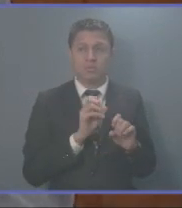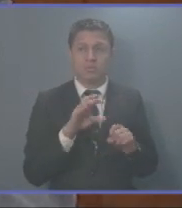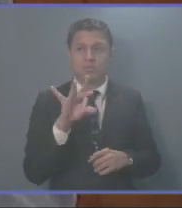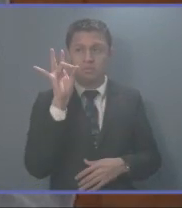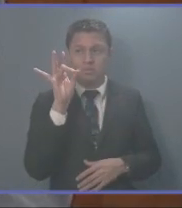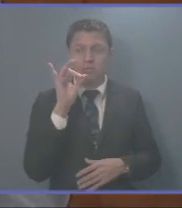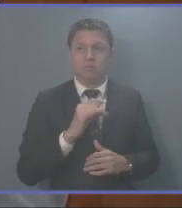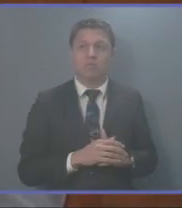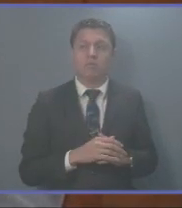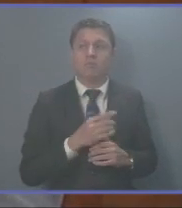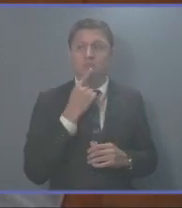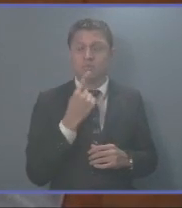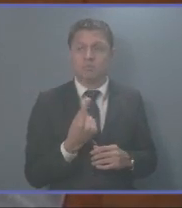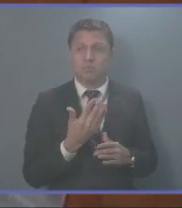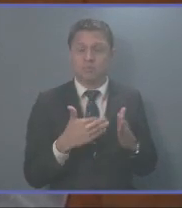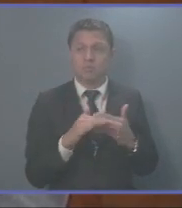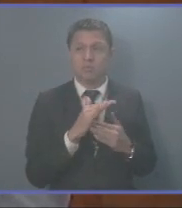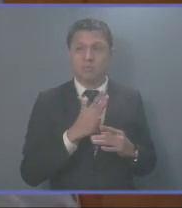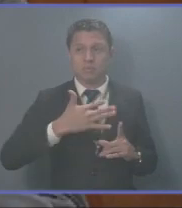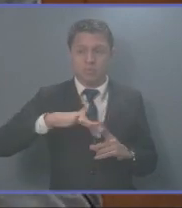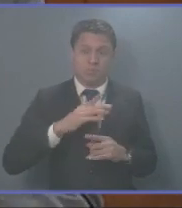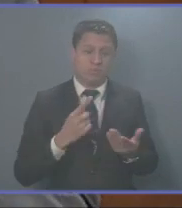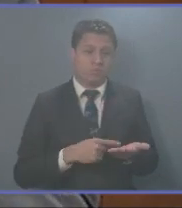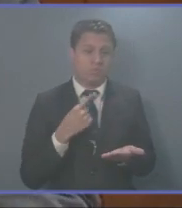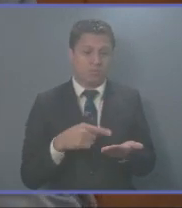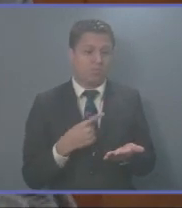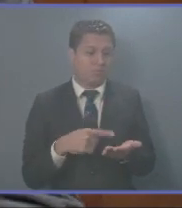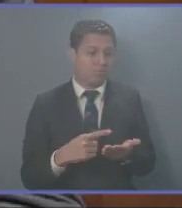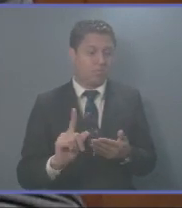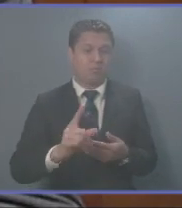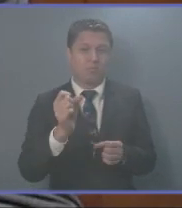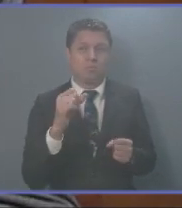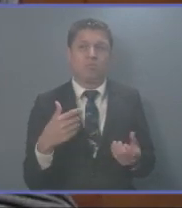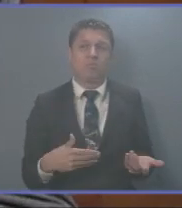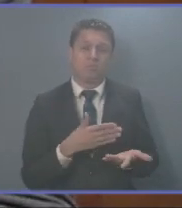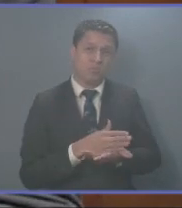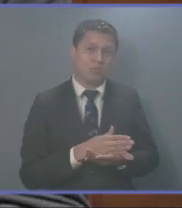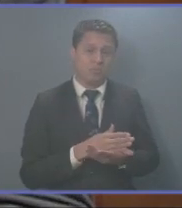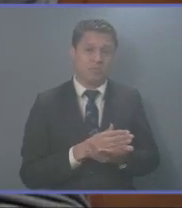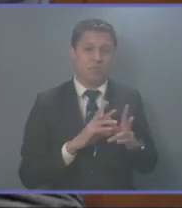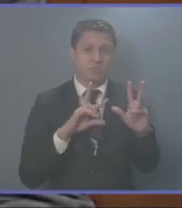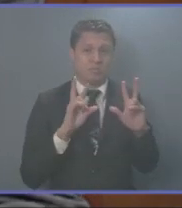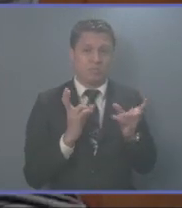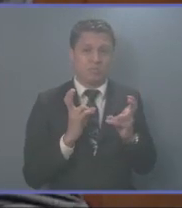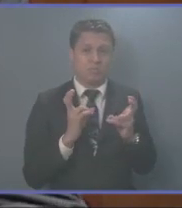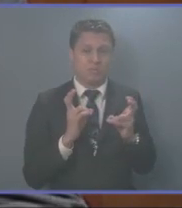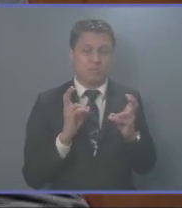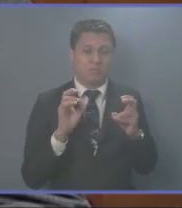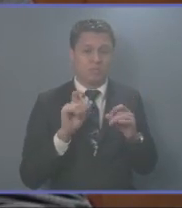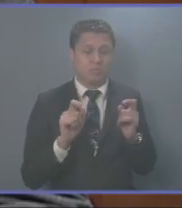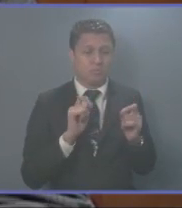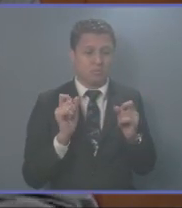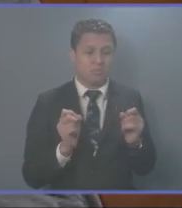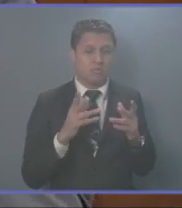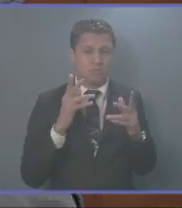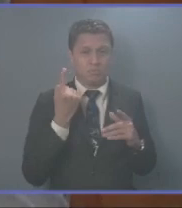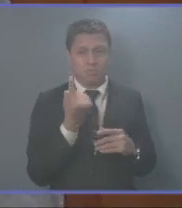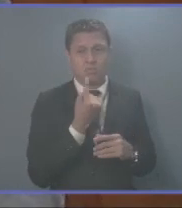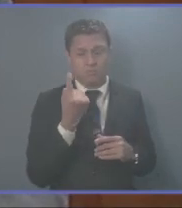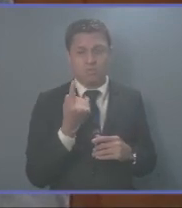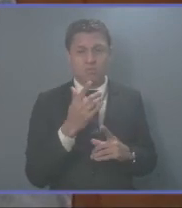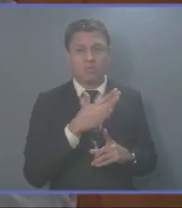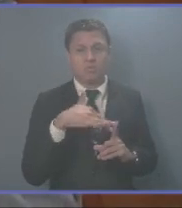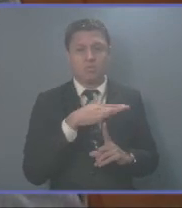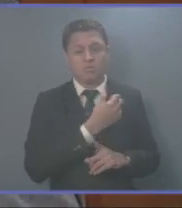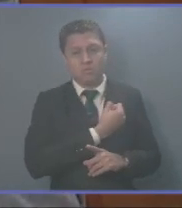localización y que en la mayoría de ocasiones no se llega a determinar nunca el paradero o la suerte de la víctima, causando